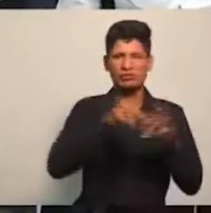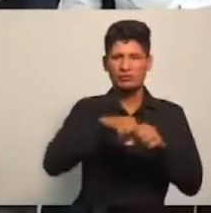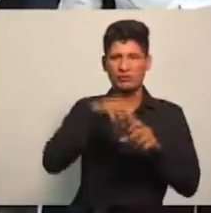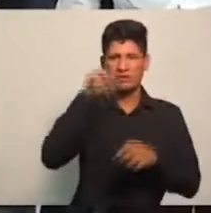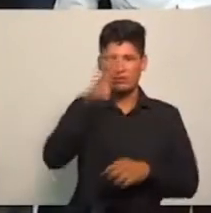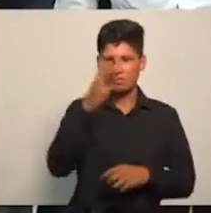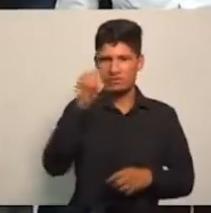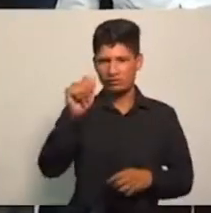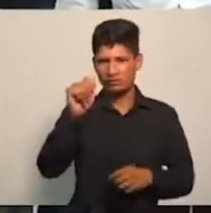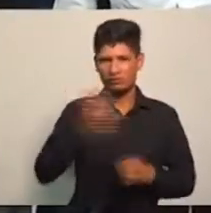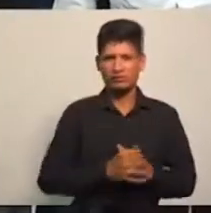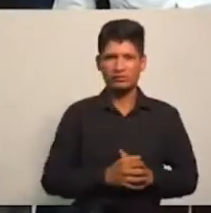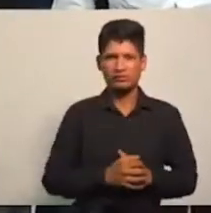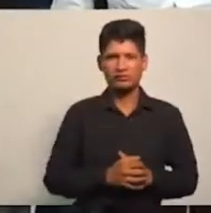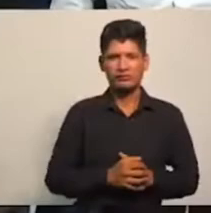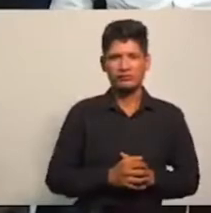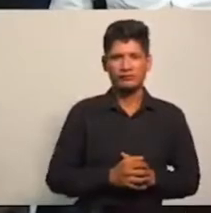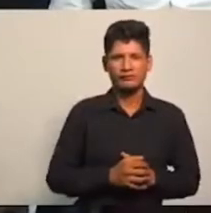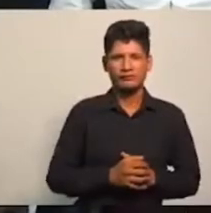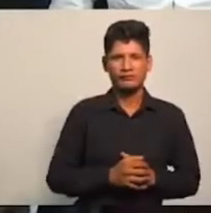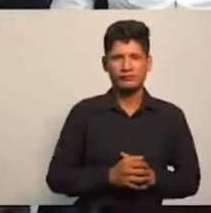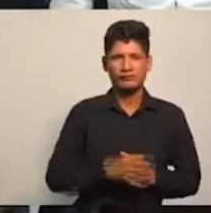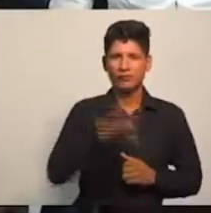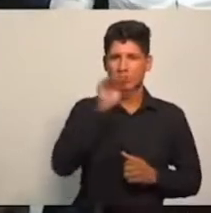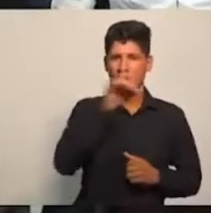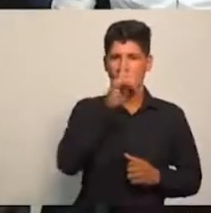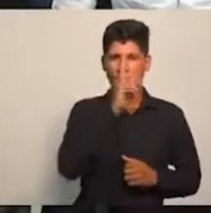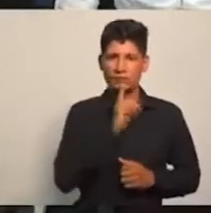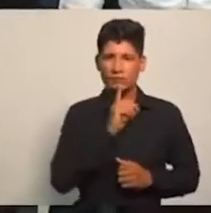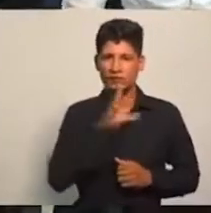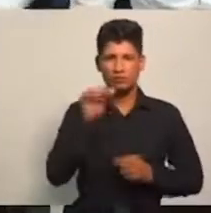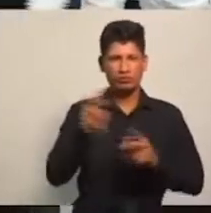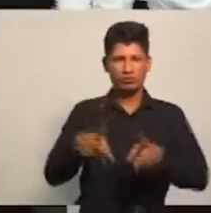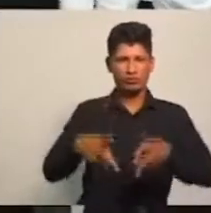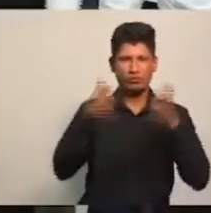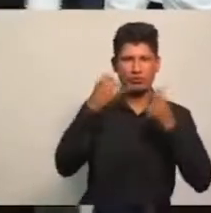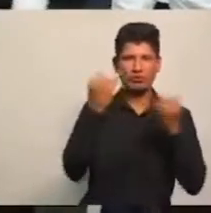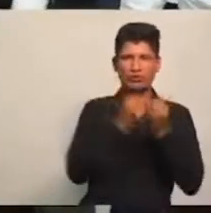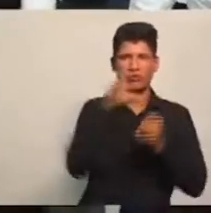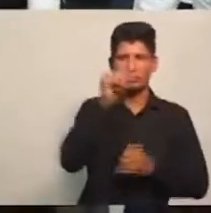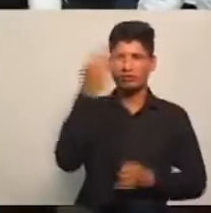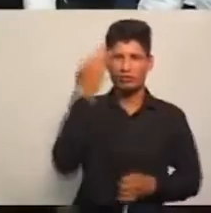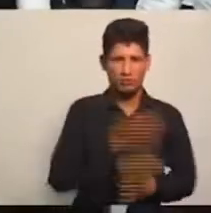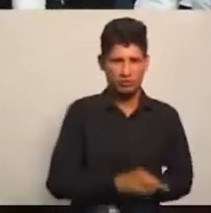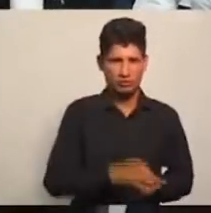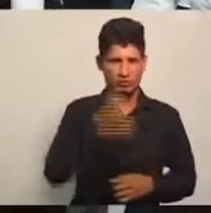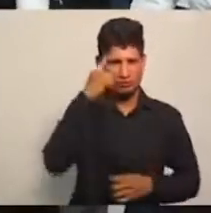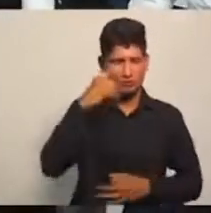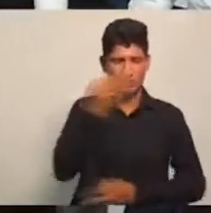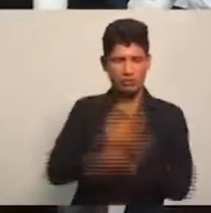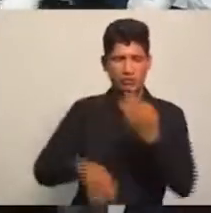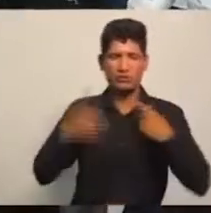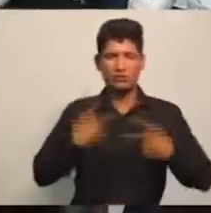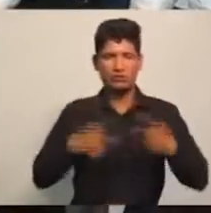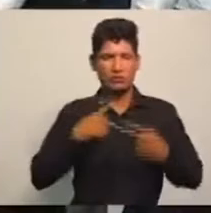No mentir, no robar y no traicionar al pueblo de Quintana Roo.